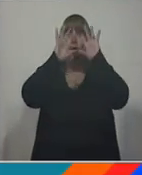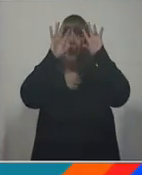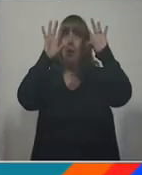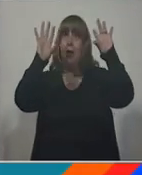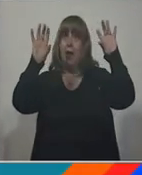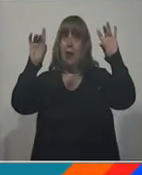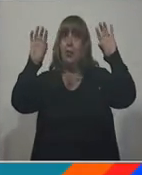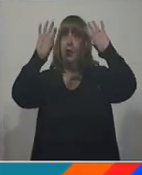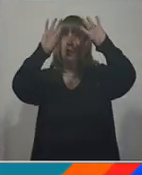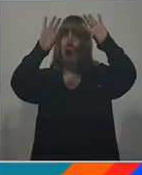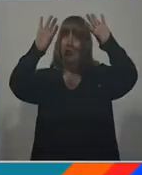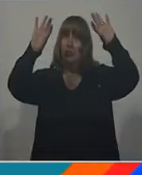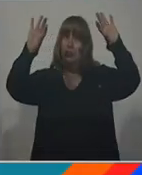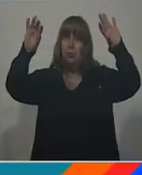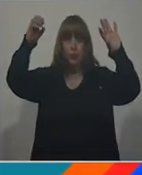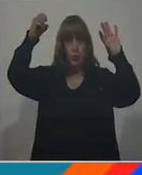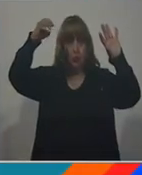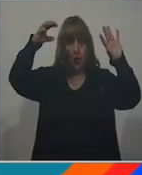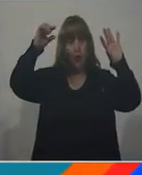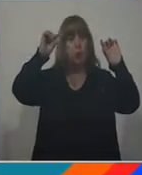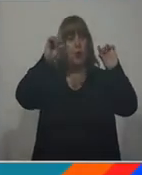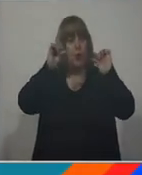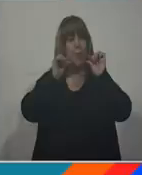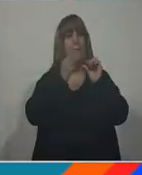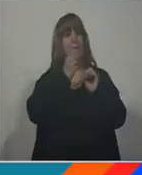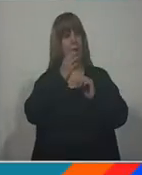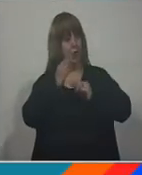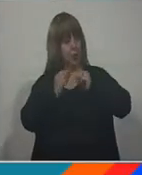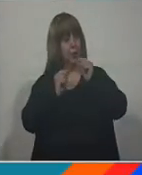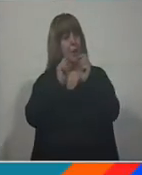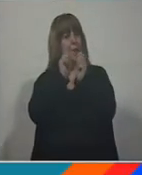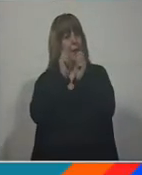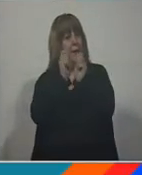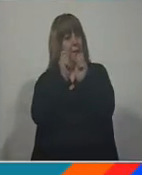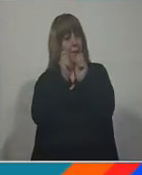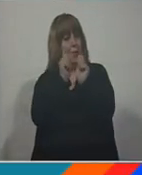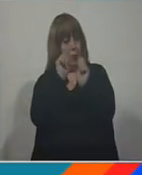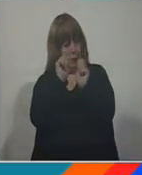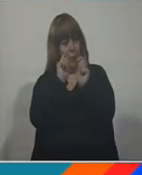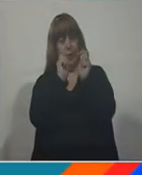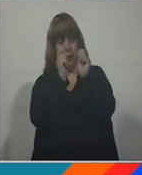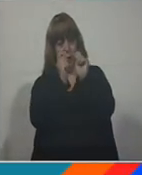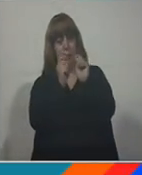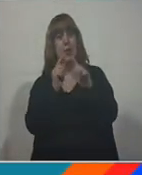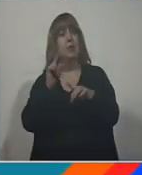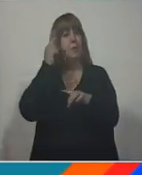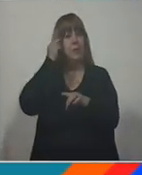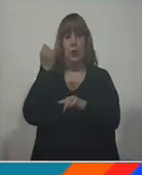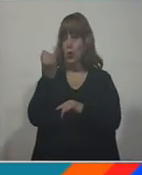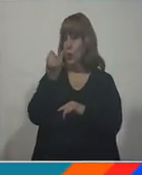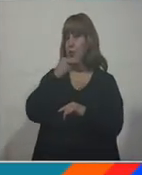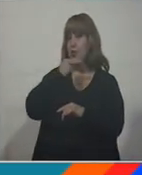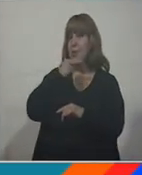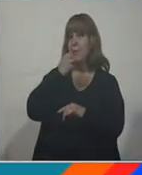nublado a parcialmente nublado, va a ir mejorando parcialmente, con poco cambio de temperatura. Yo creo que hay que esperar hasta jueves y viernes para tener